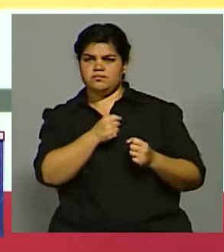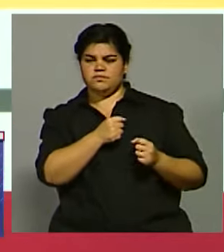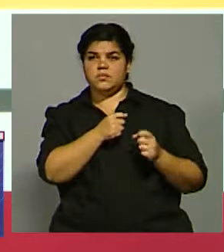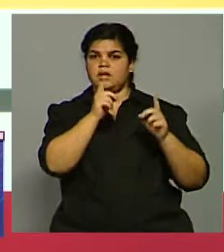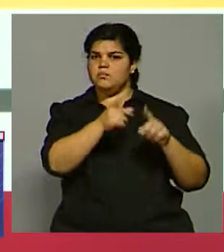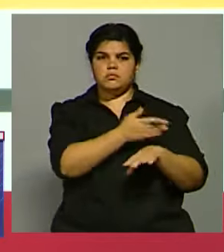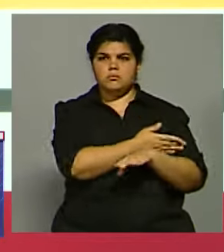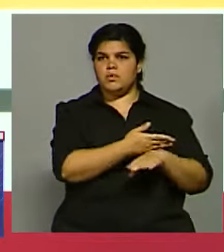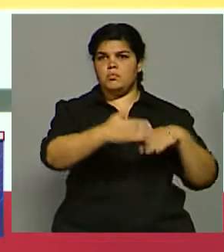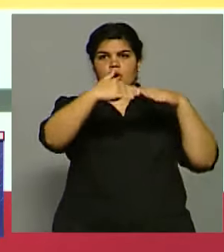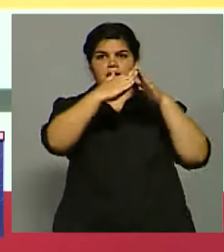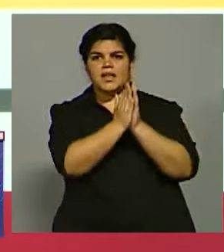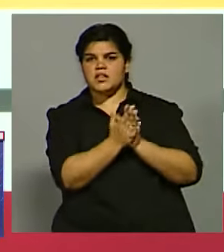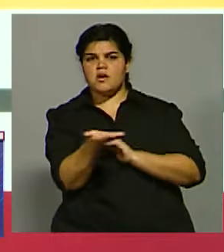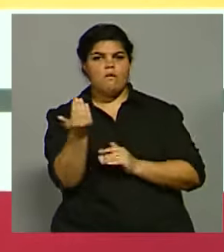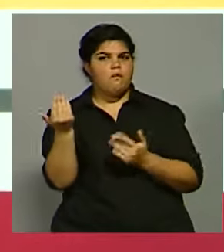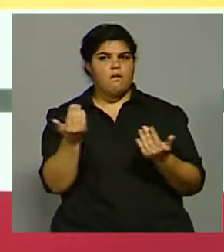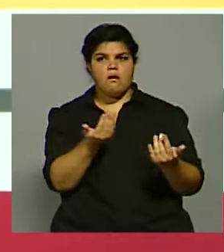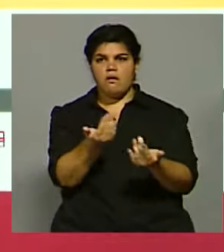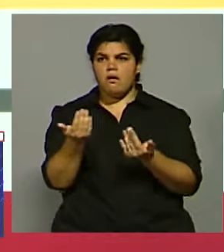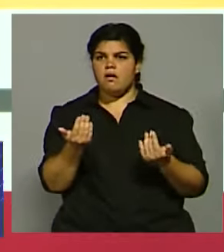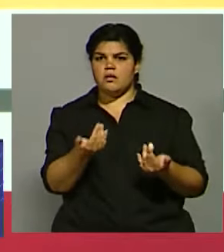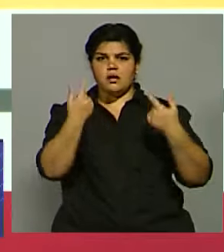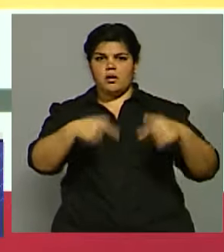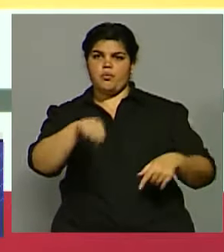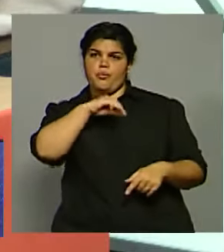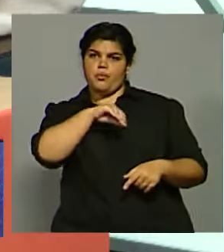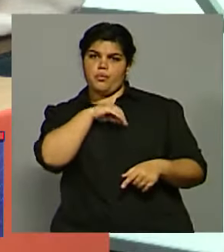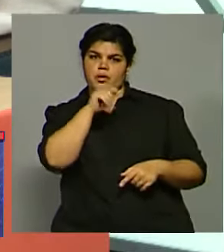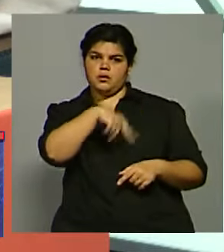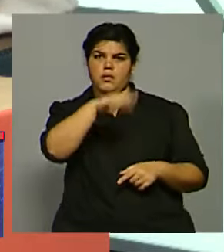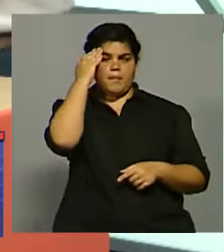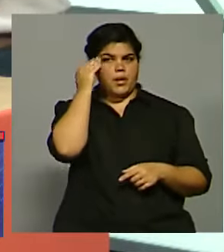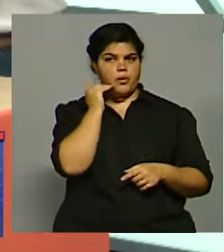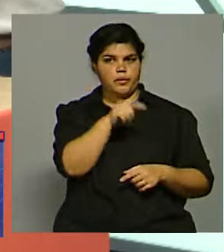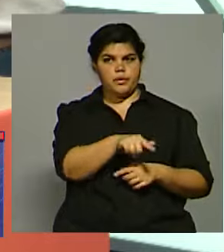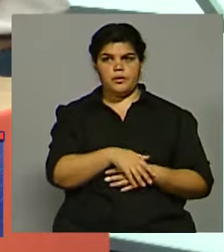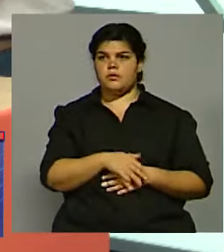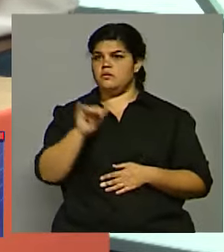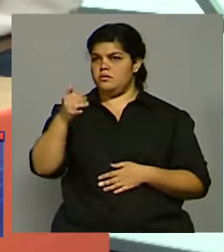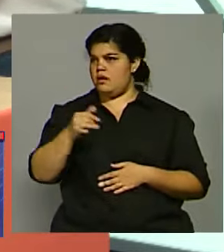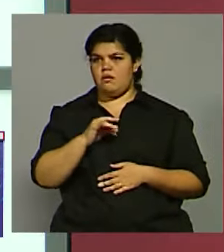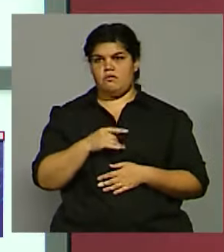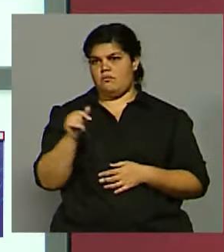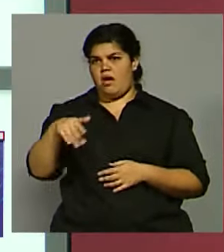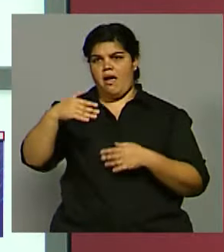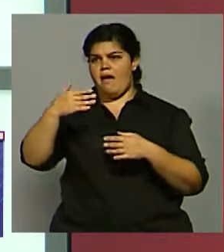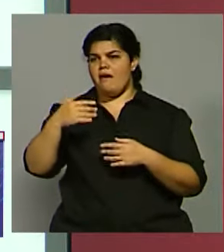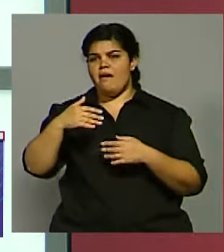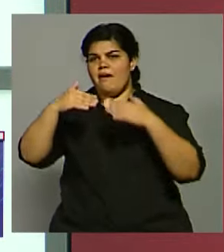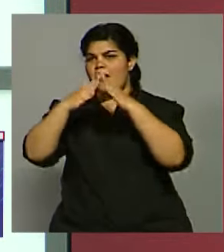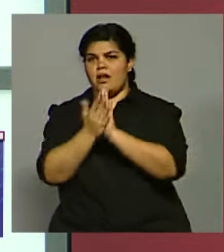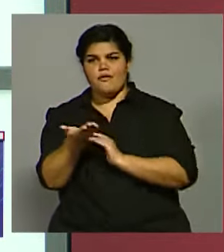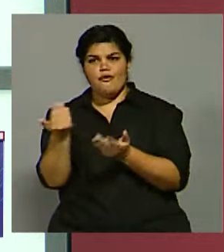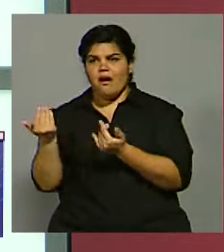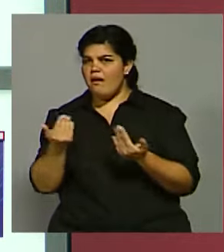la Iglesia en deuda con respecto a las víctimas del Próbolo. Por supuesto que sigue en deuda de todo punto de vista. Sigue en deuda desde el